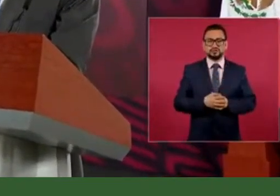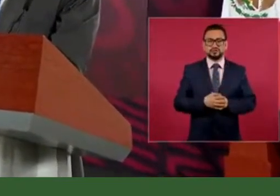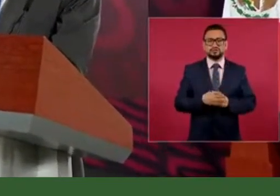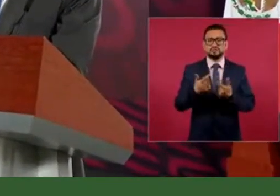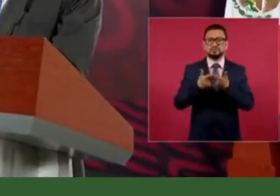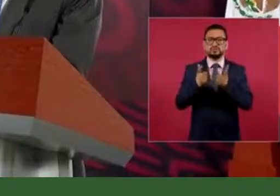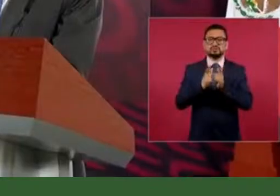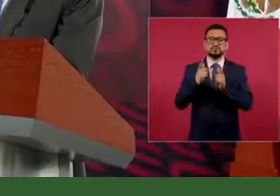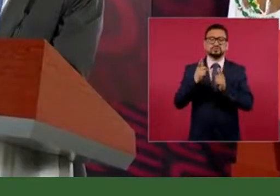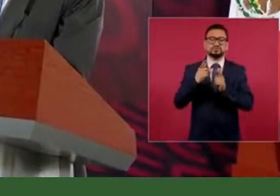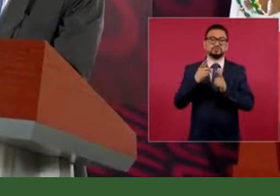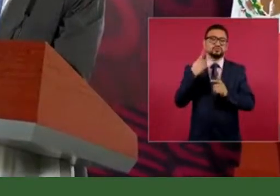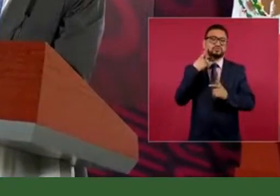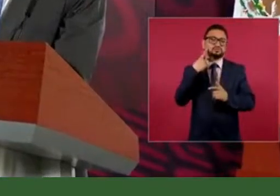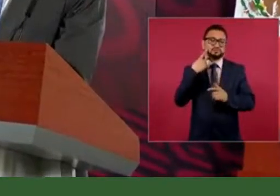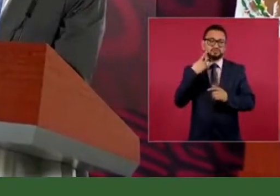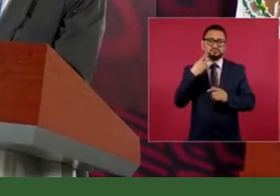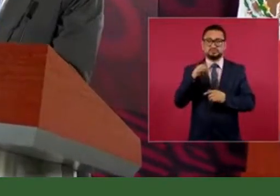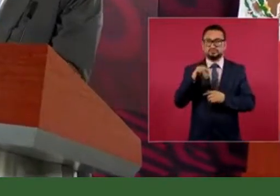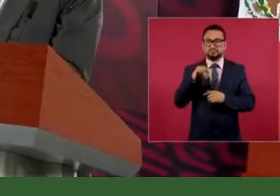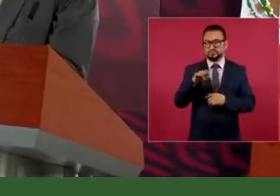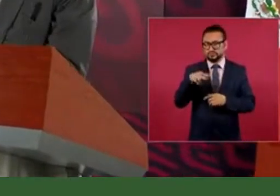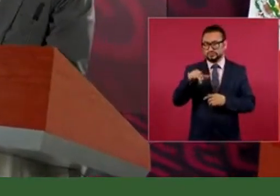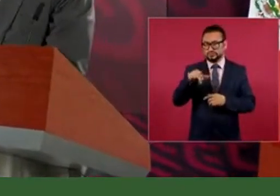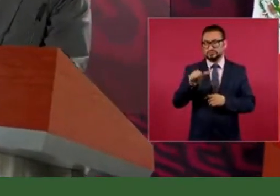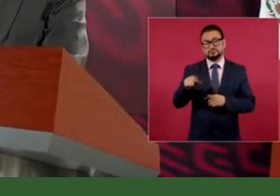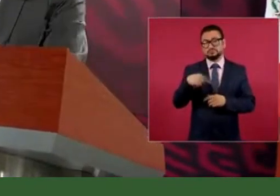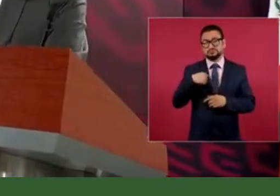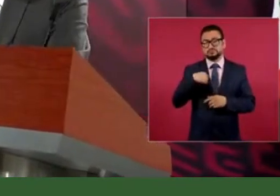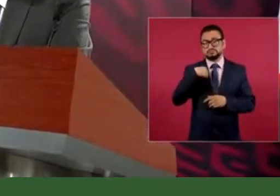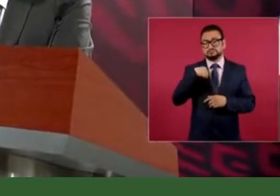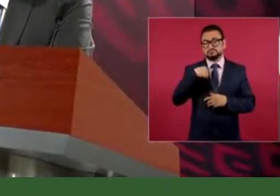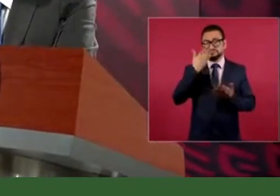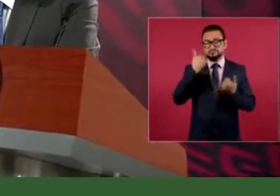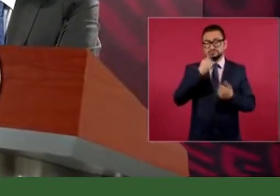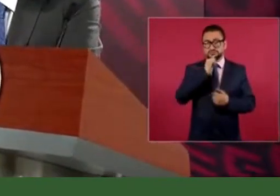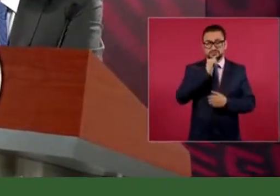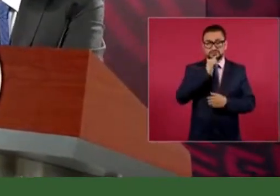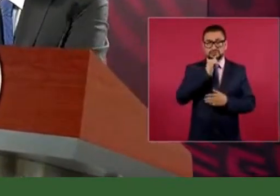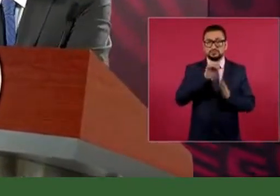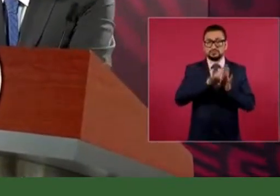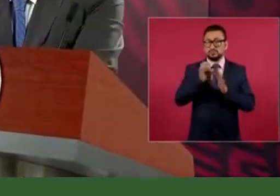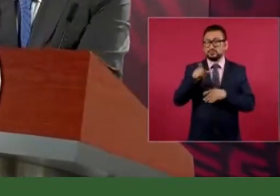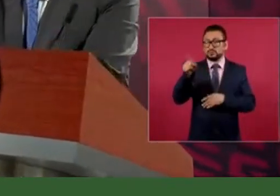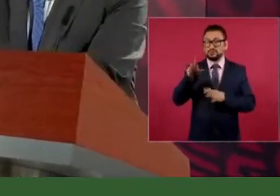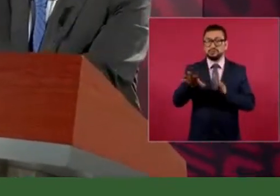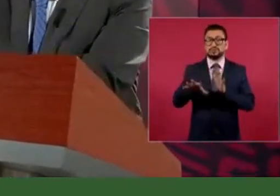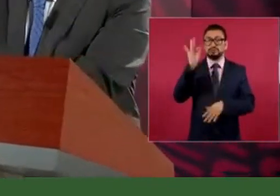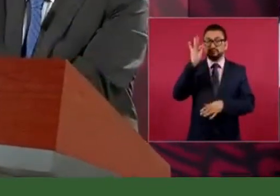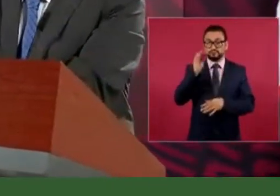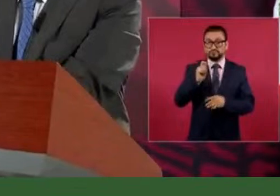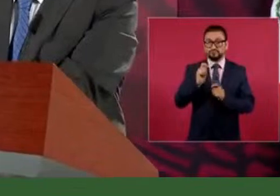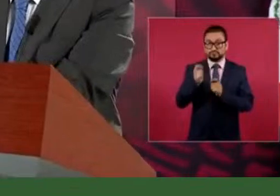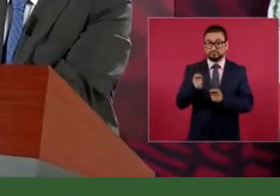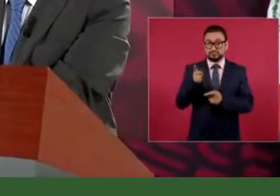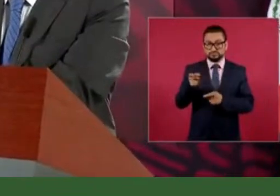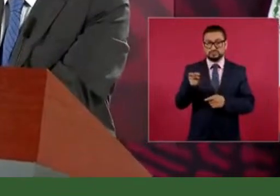Morena y resulta que si la eligen,